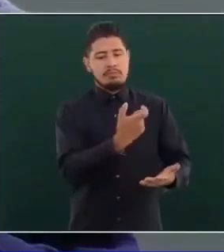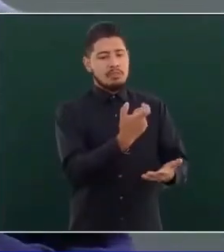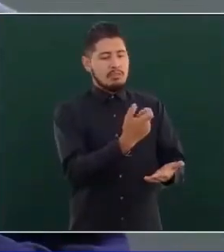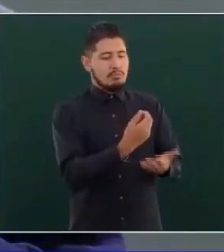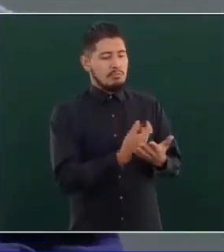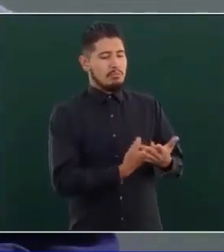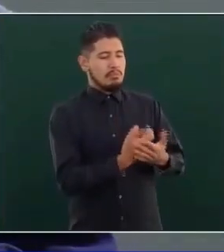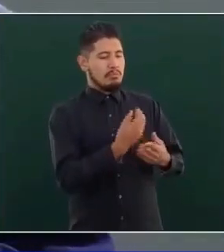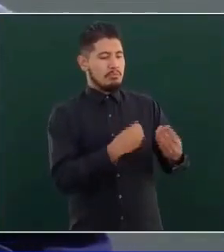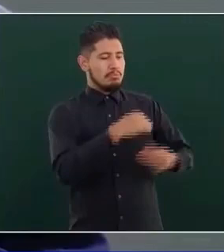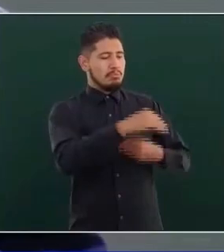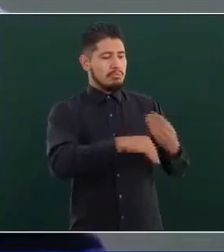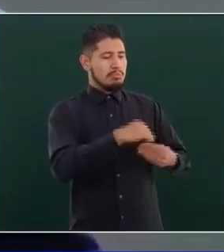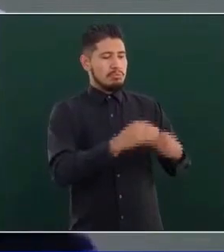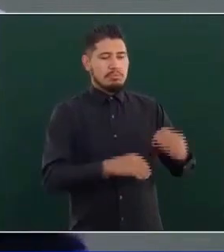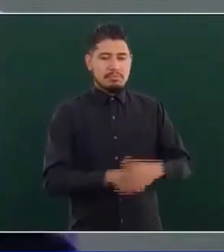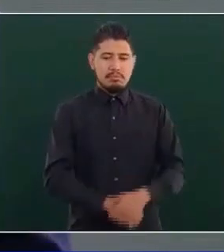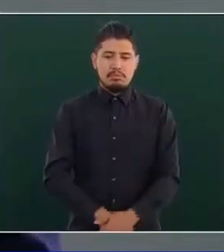apoyaste